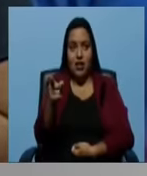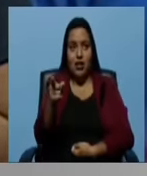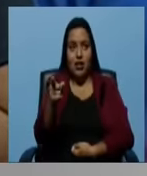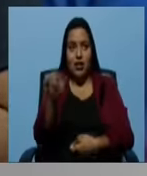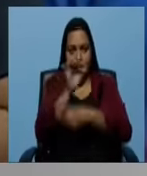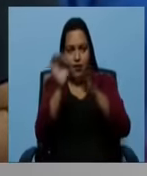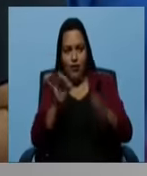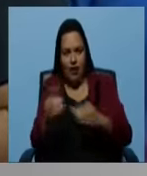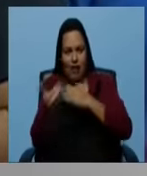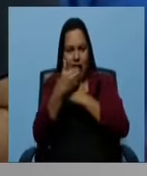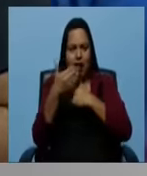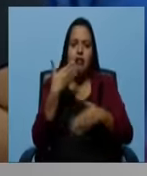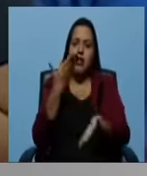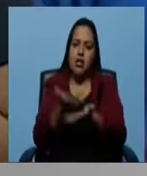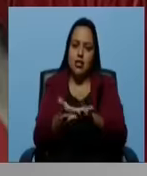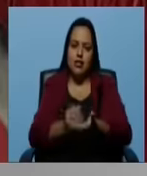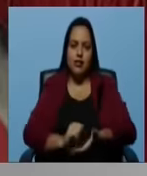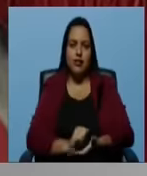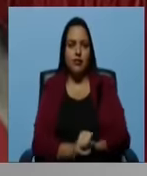escenario? Gracias.